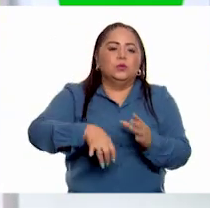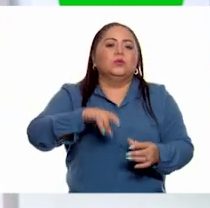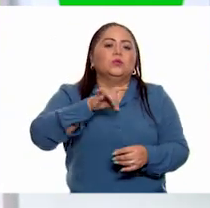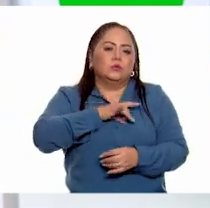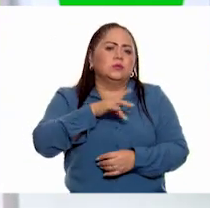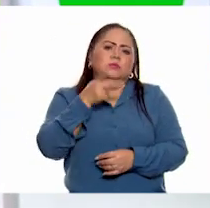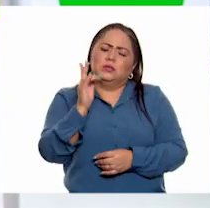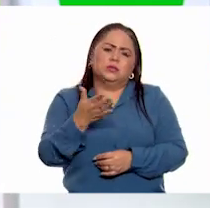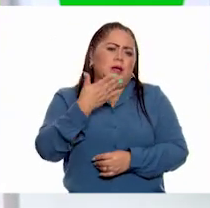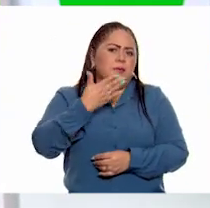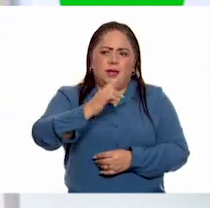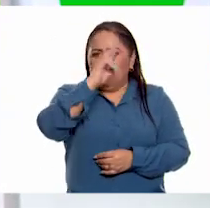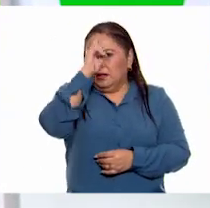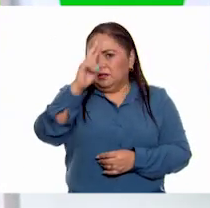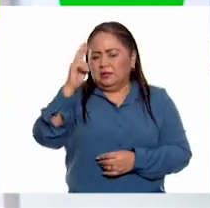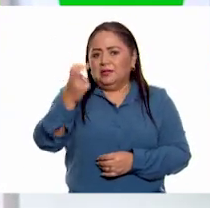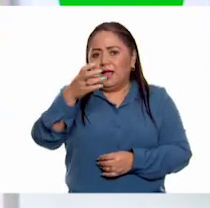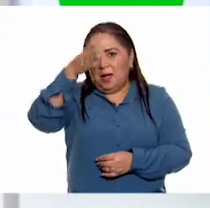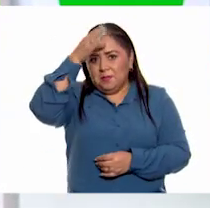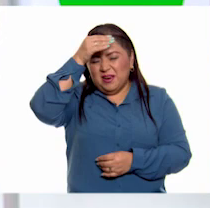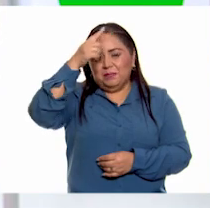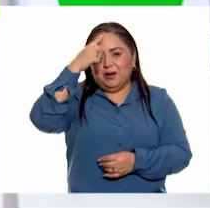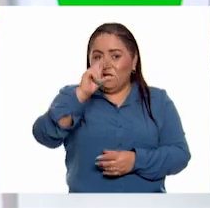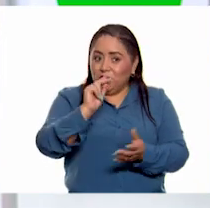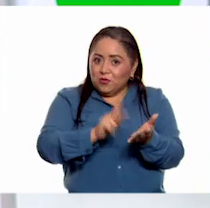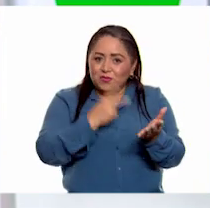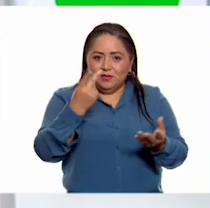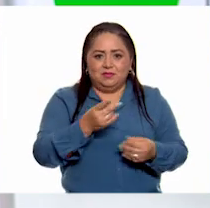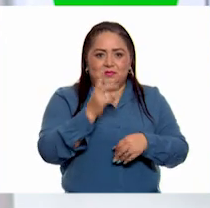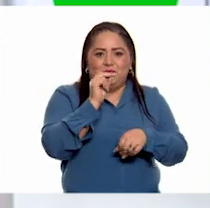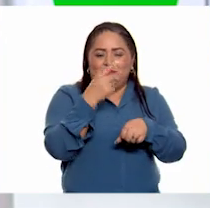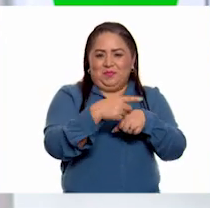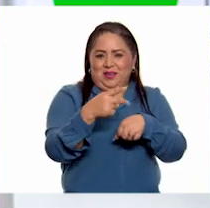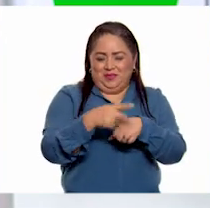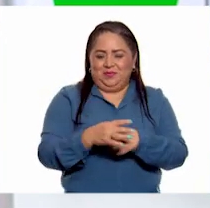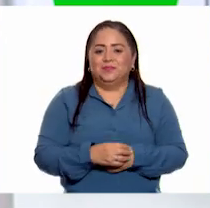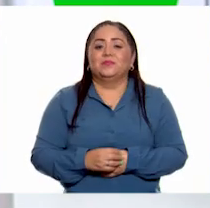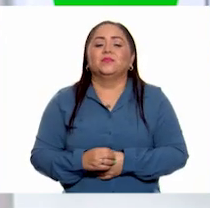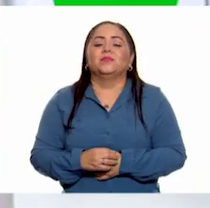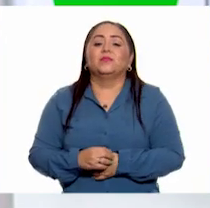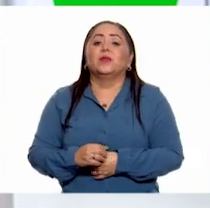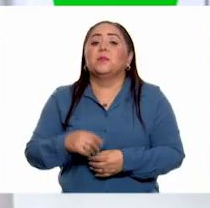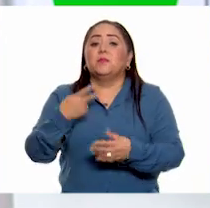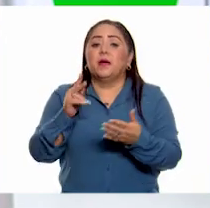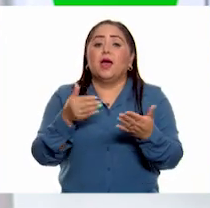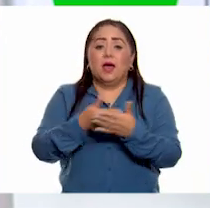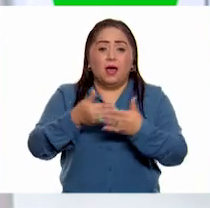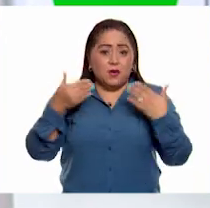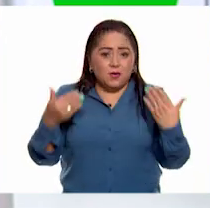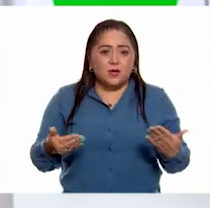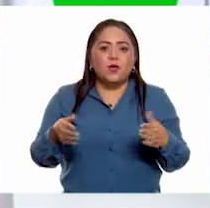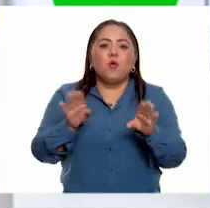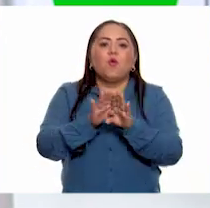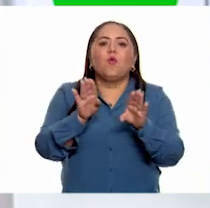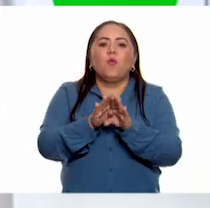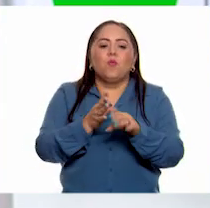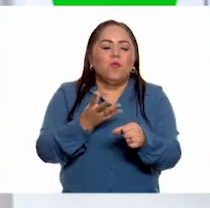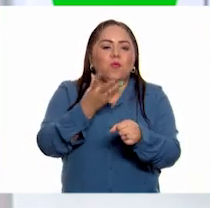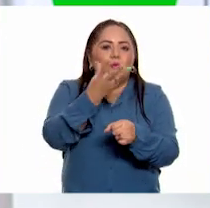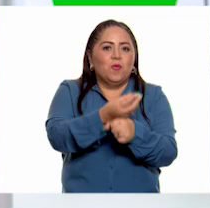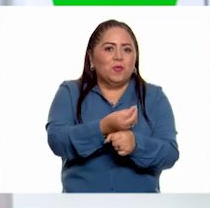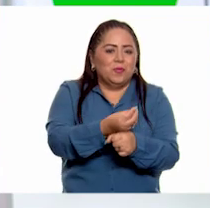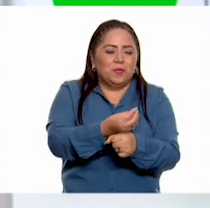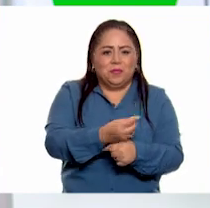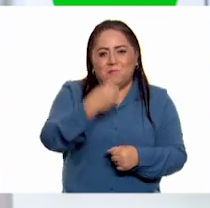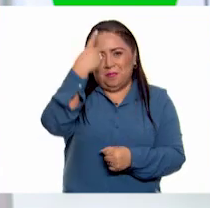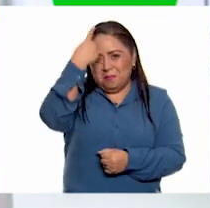está bien, así aprendemos a evitar ponernos en peligro. Lo que sé ahora es cómo aplicar algunas